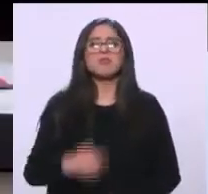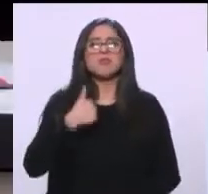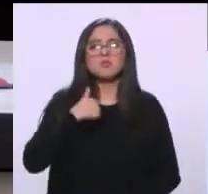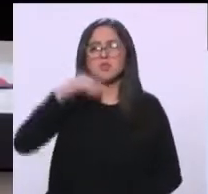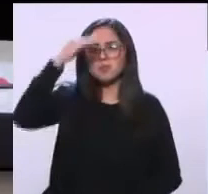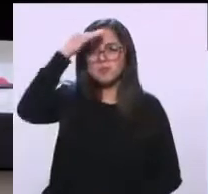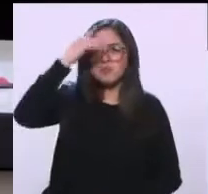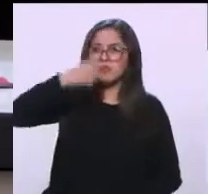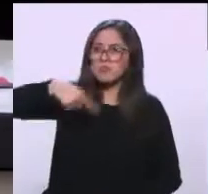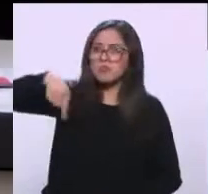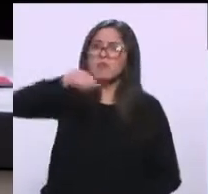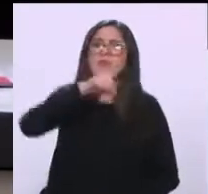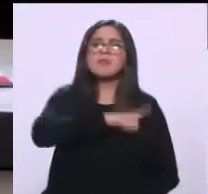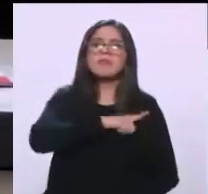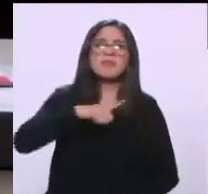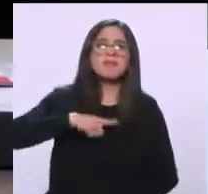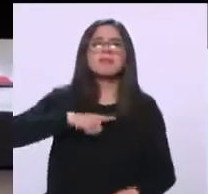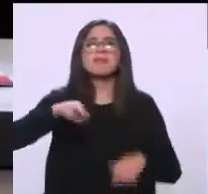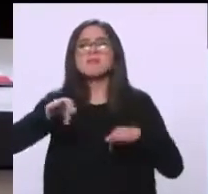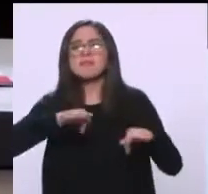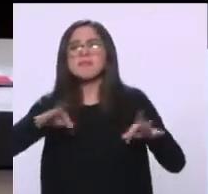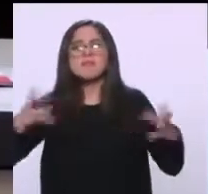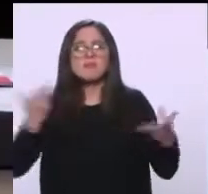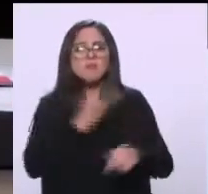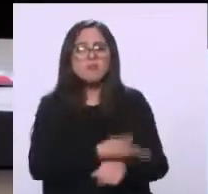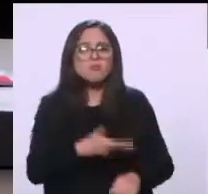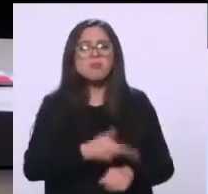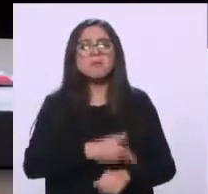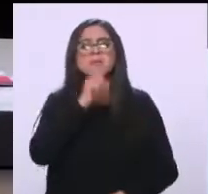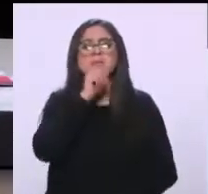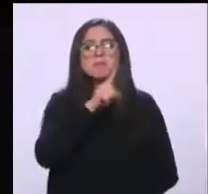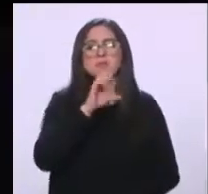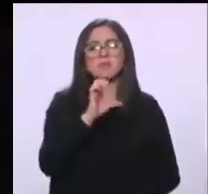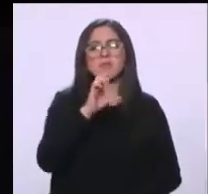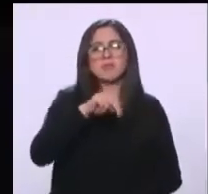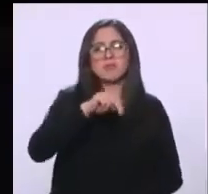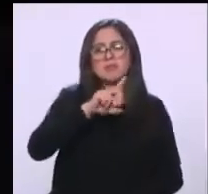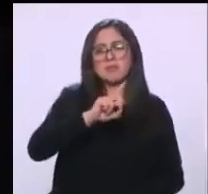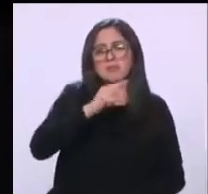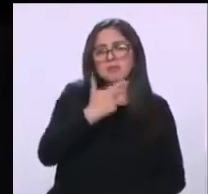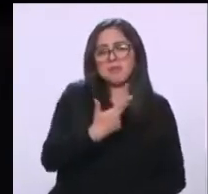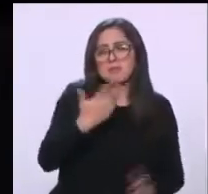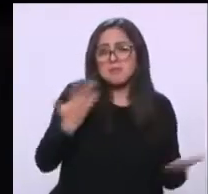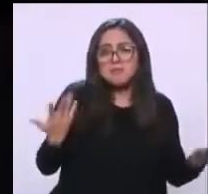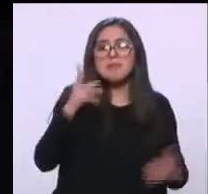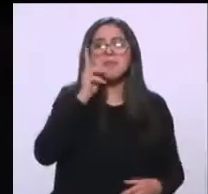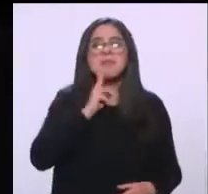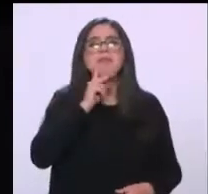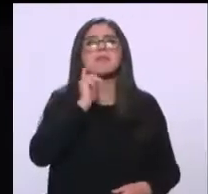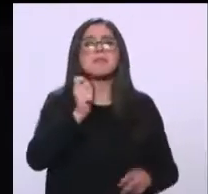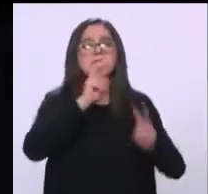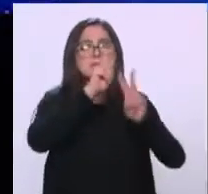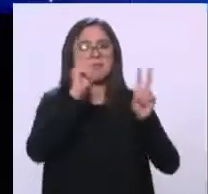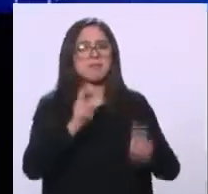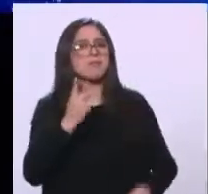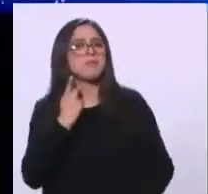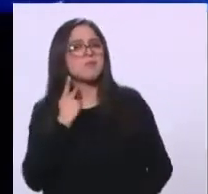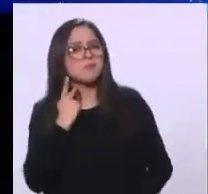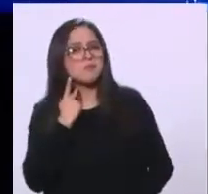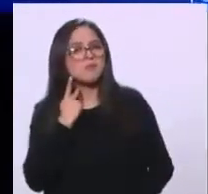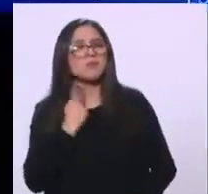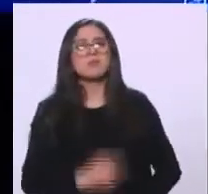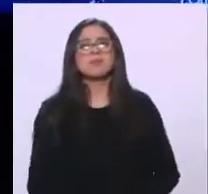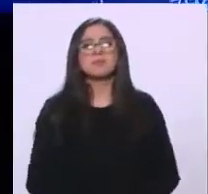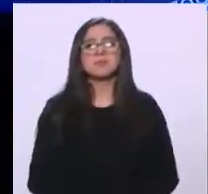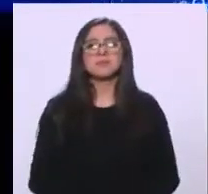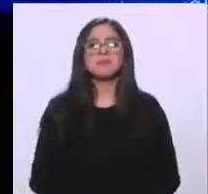y avanzar desde la CNDH como una posición política más allá de lo que puedan hacer legalmente. Y rescatar digamos,